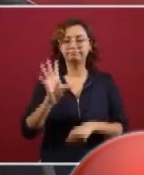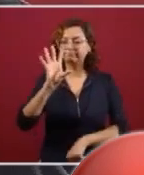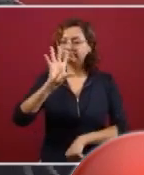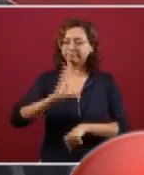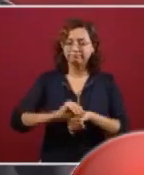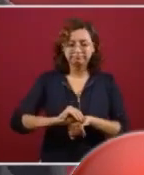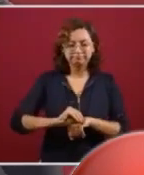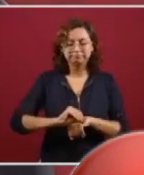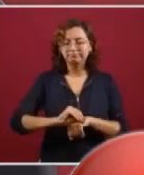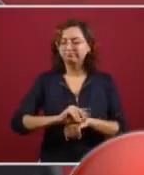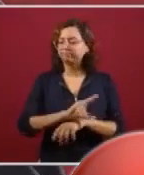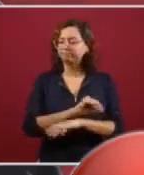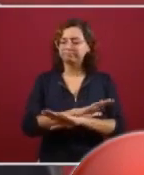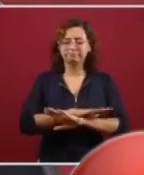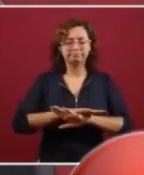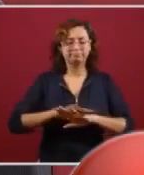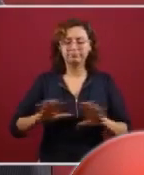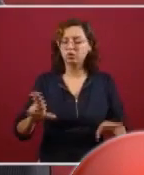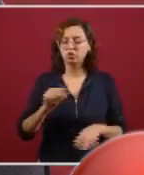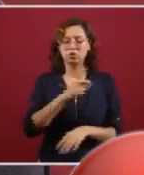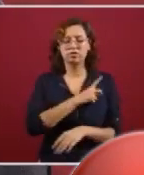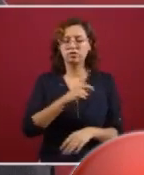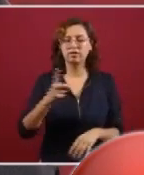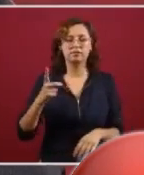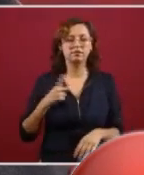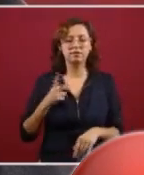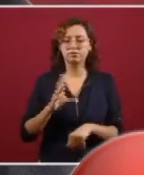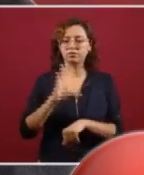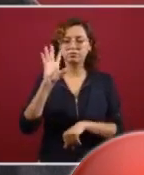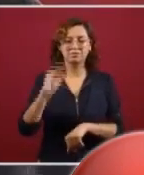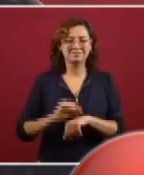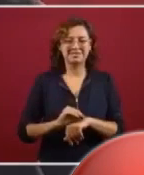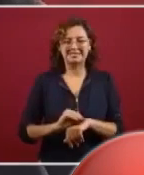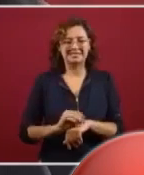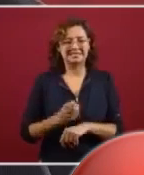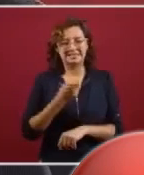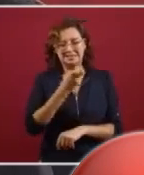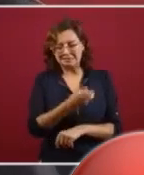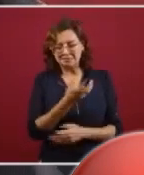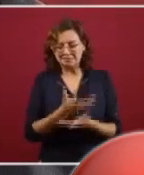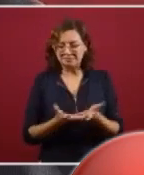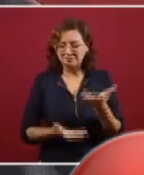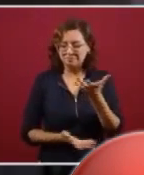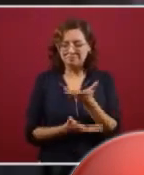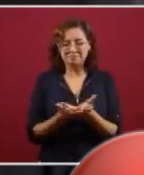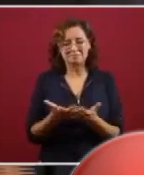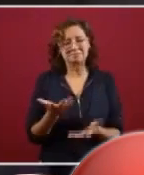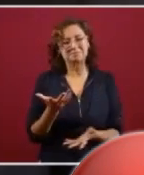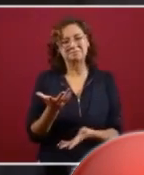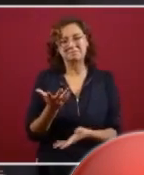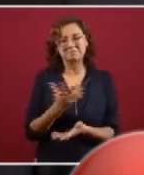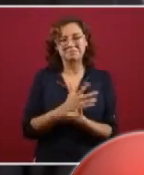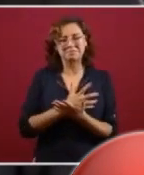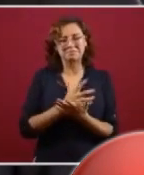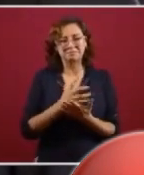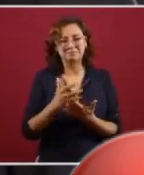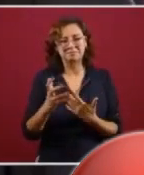permitir, o que ya no deben de llevarse a cabo esas cosas que son